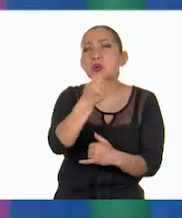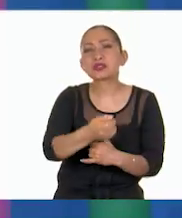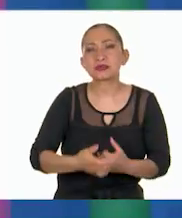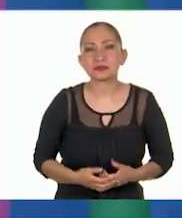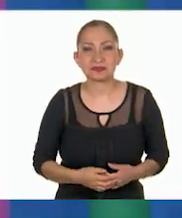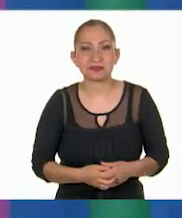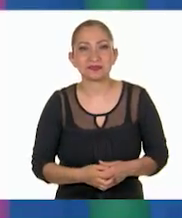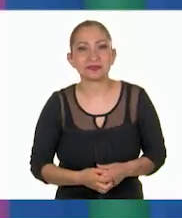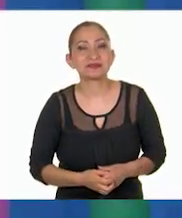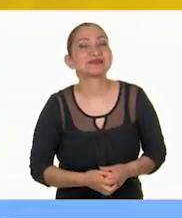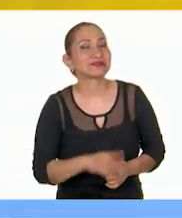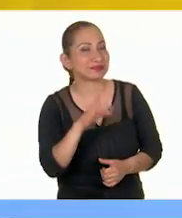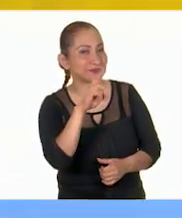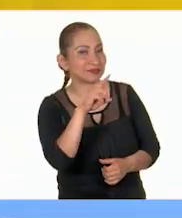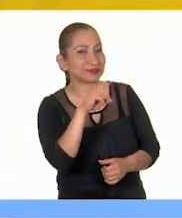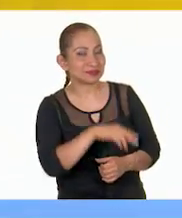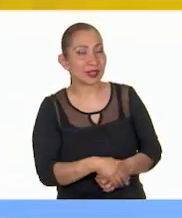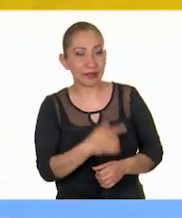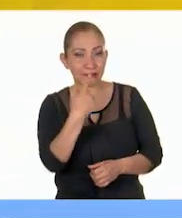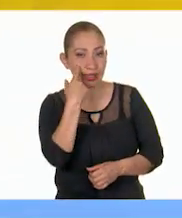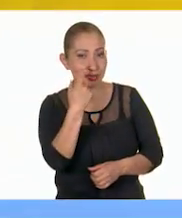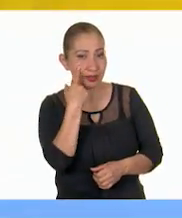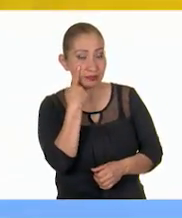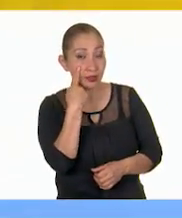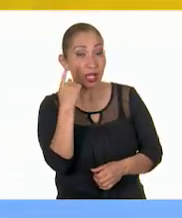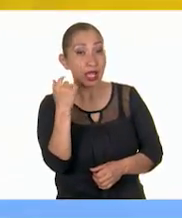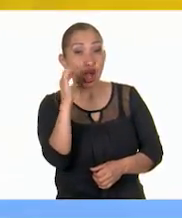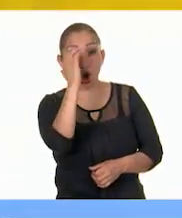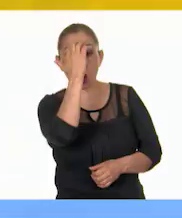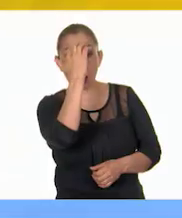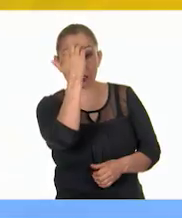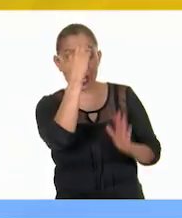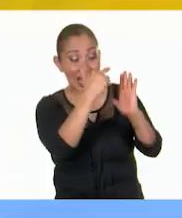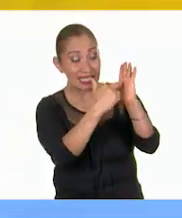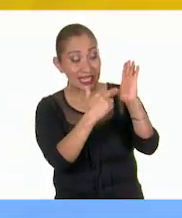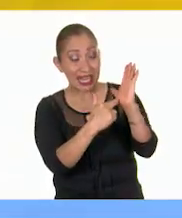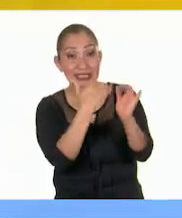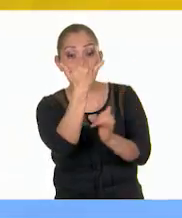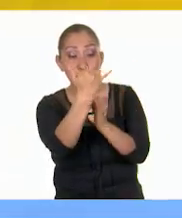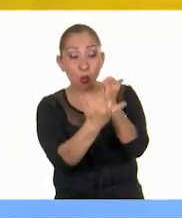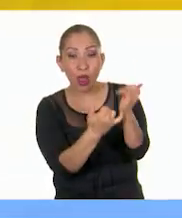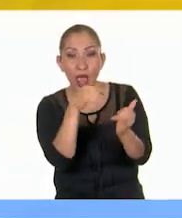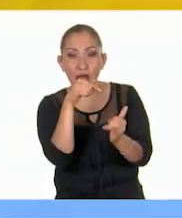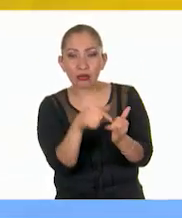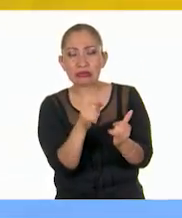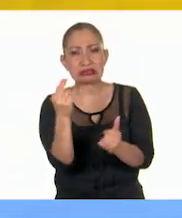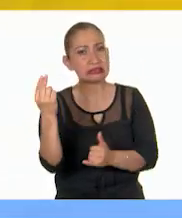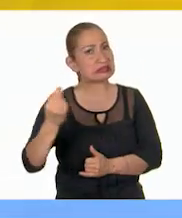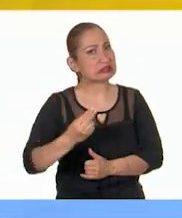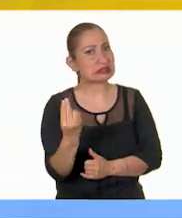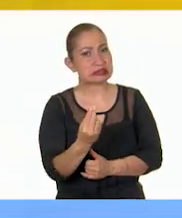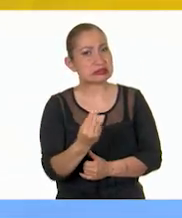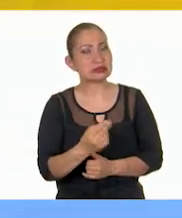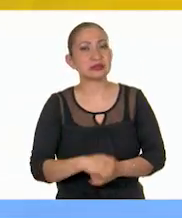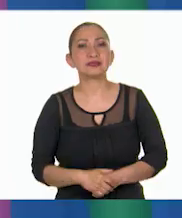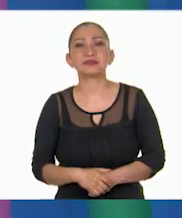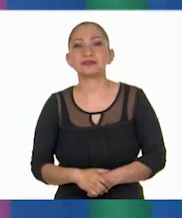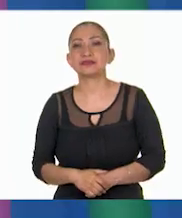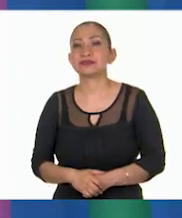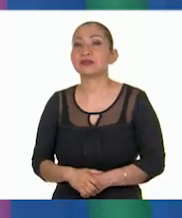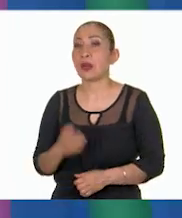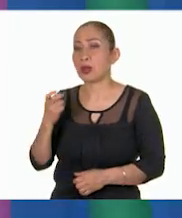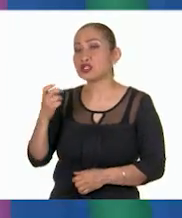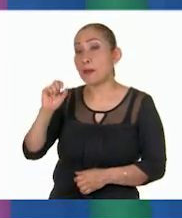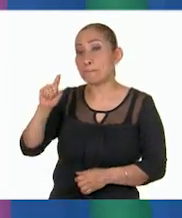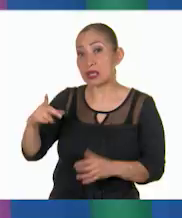juega. Así es. Fíjense muy bien que conocer las reglas del juego es indispensable. De hecho,